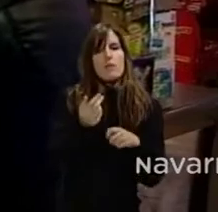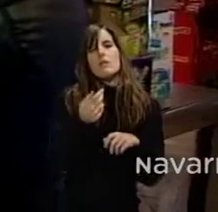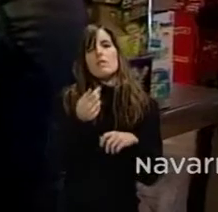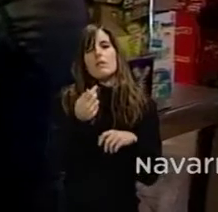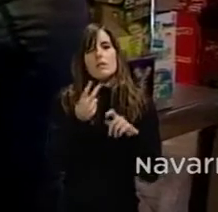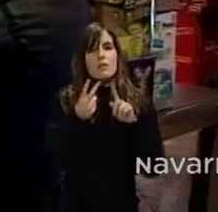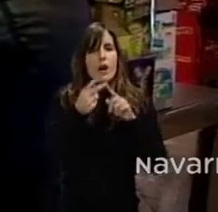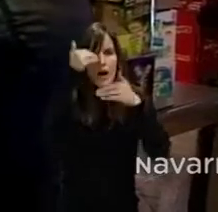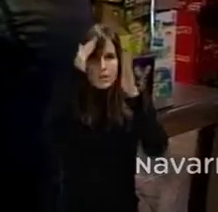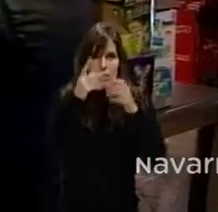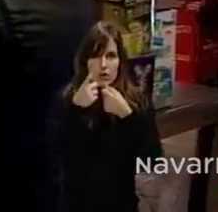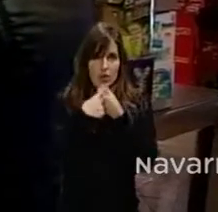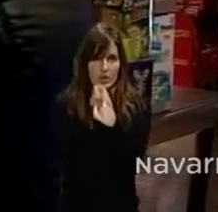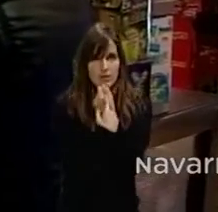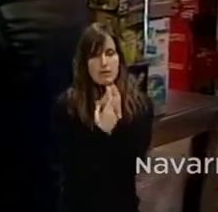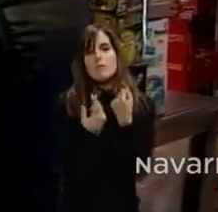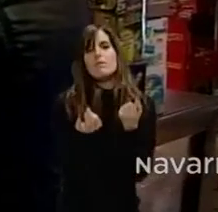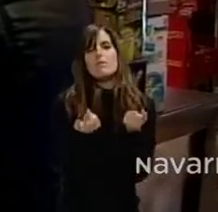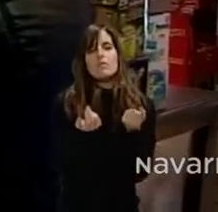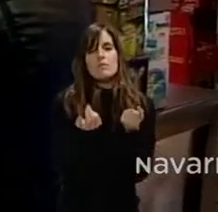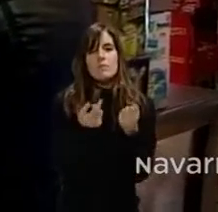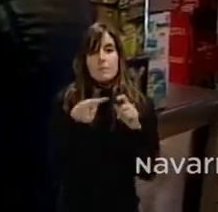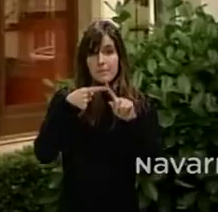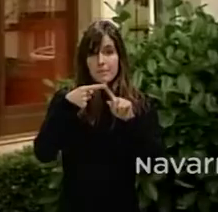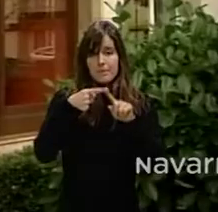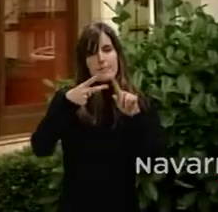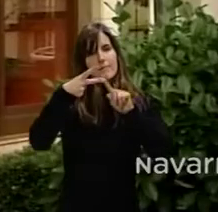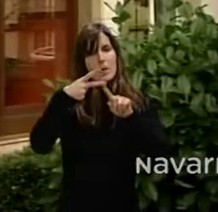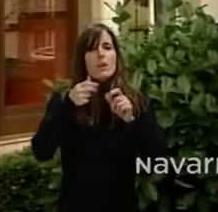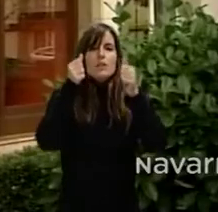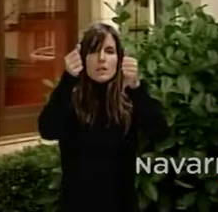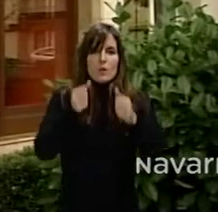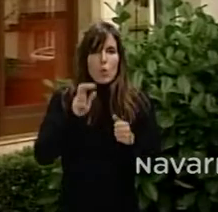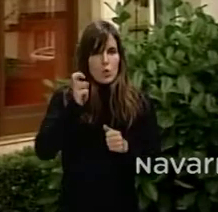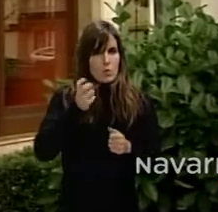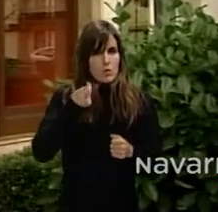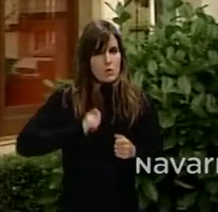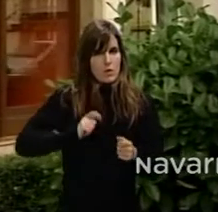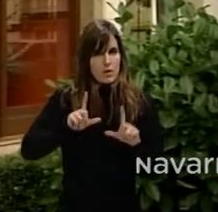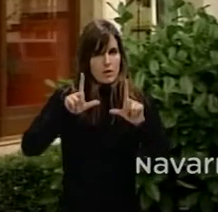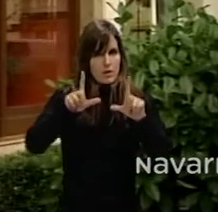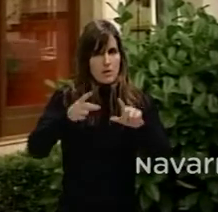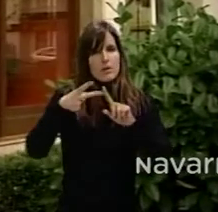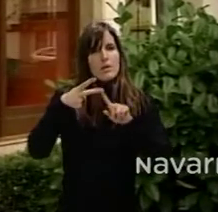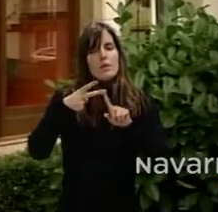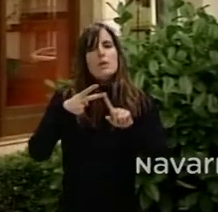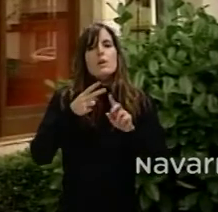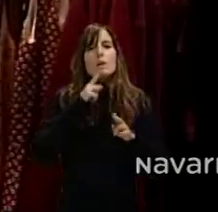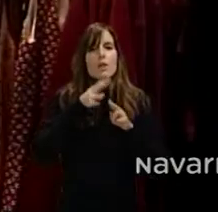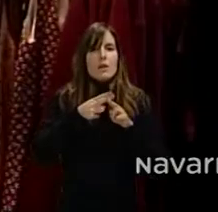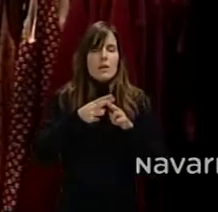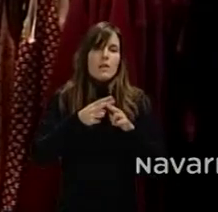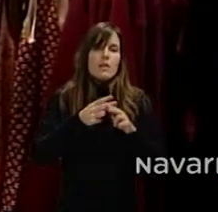atención al cliente en esta línea otro certificado de profesionalidad que impartimos es el de implantación y